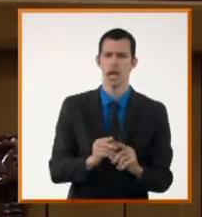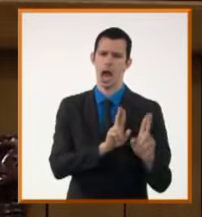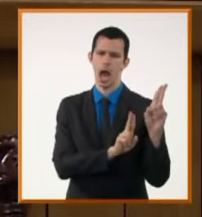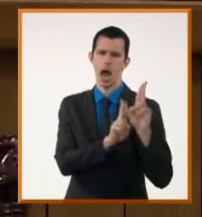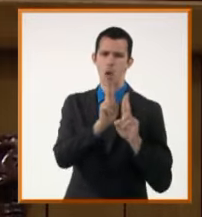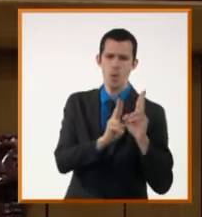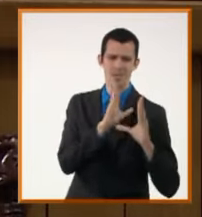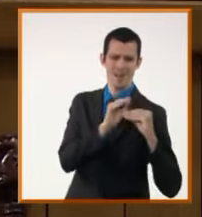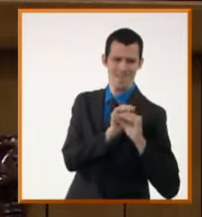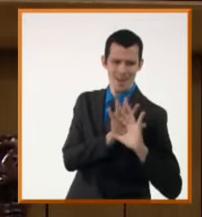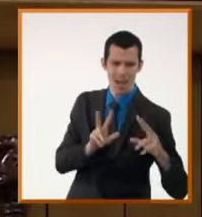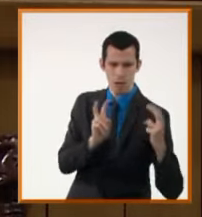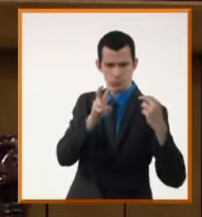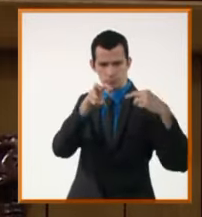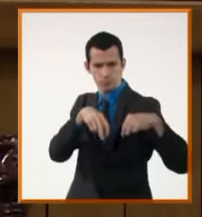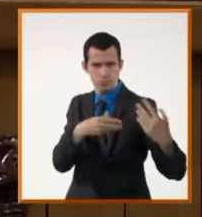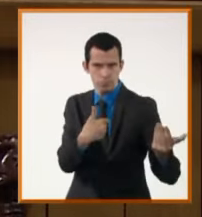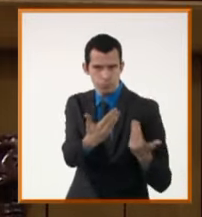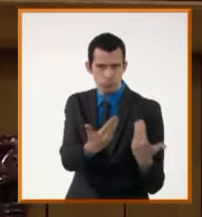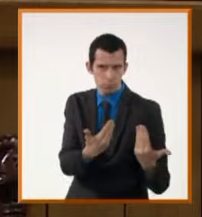así, estaríamos